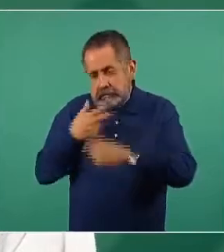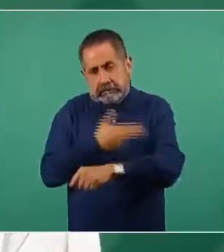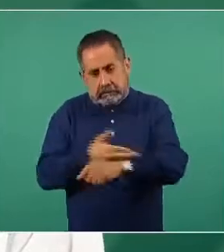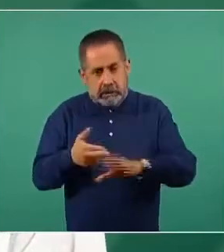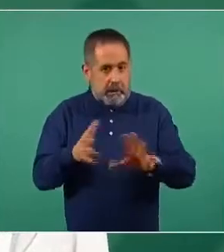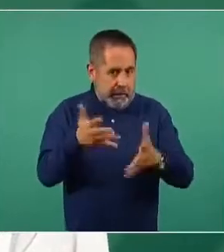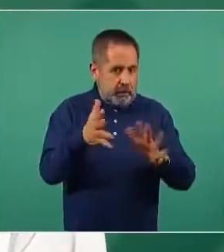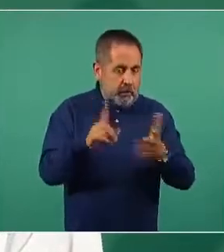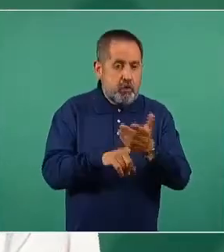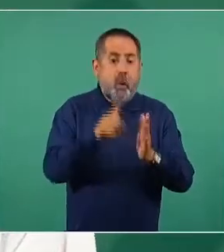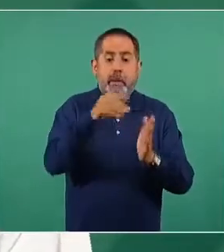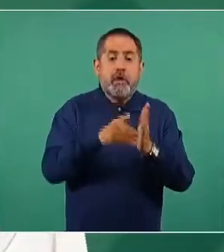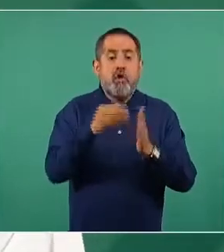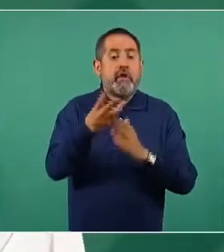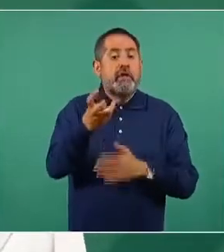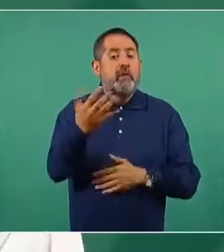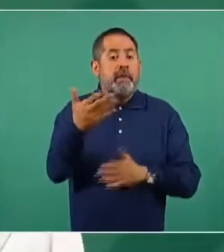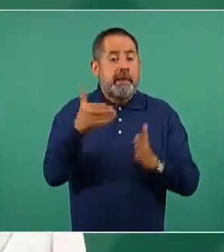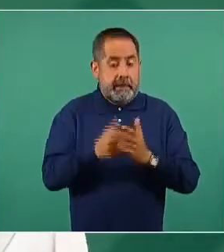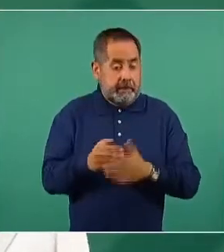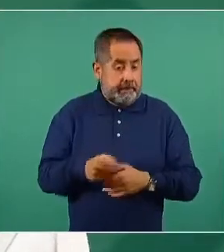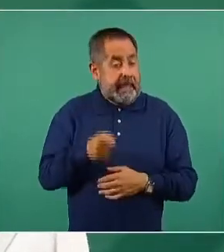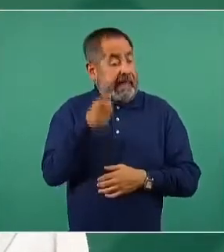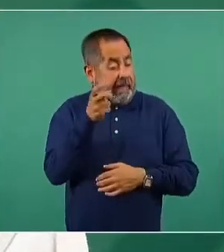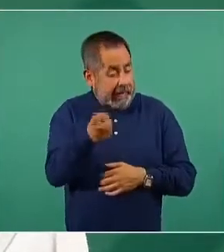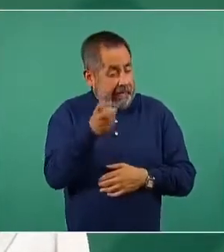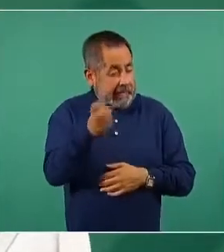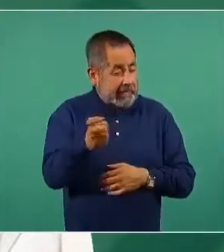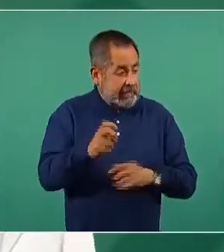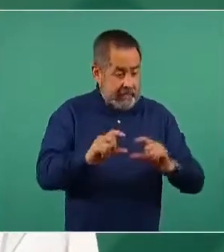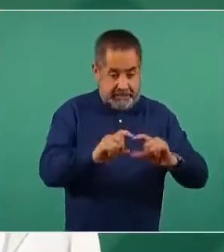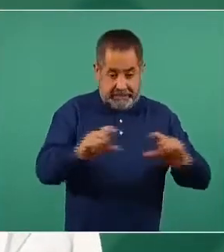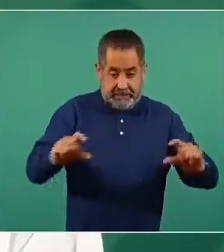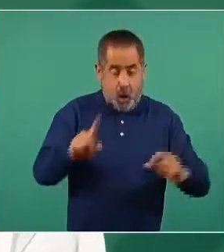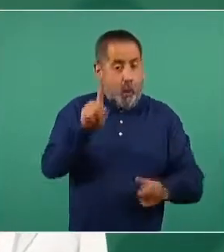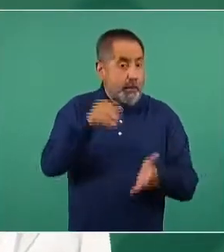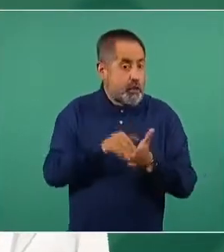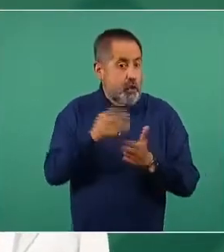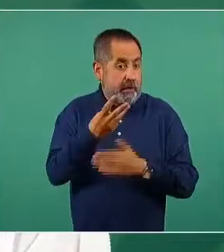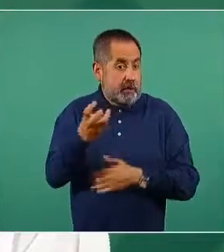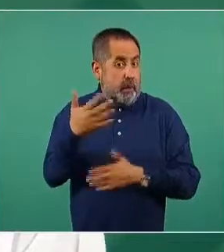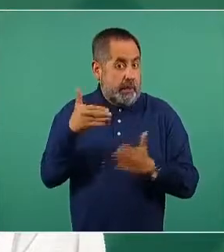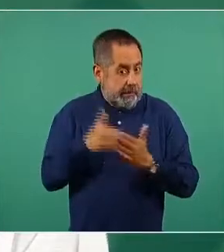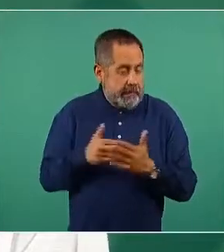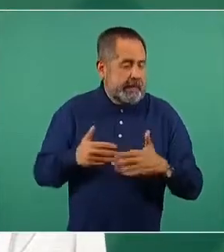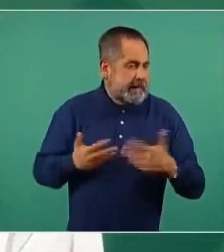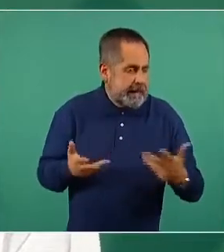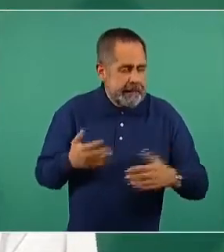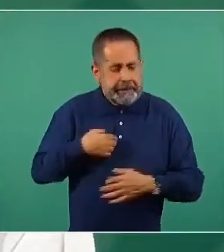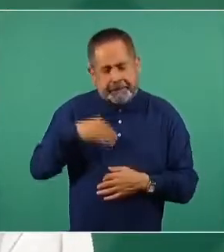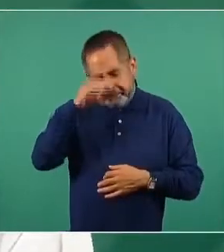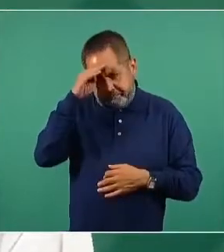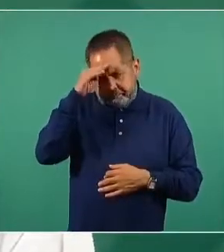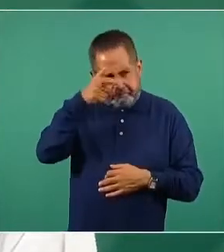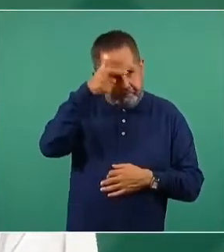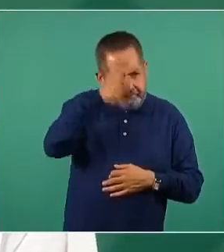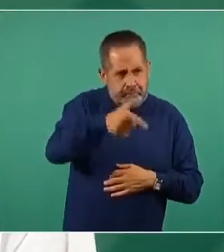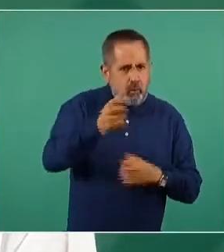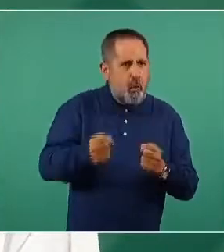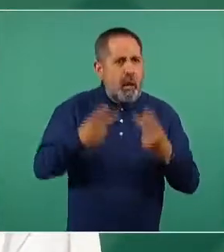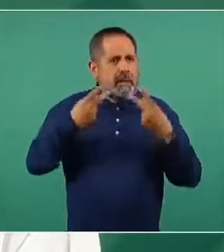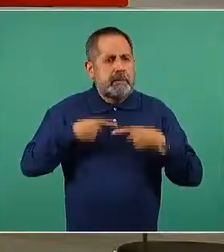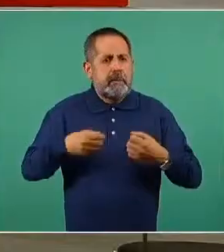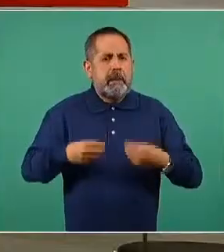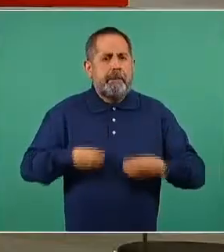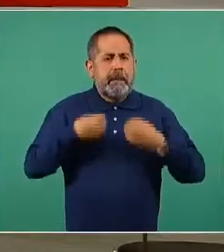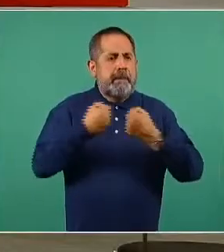es el número estimado. Con esa cifra en mente, hemos identificado la cantidad de población que